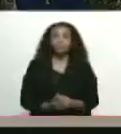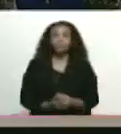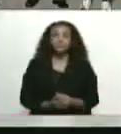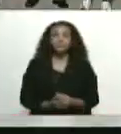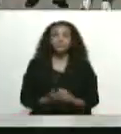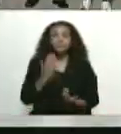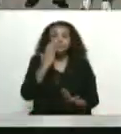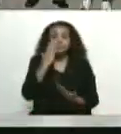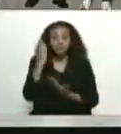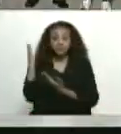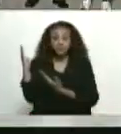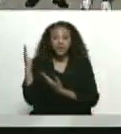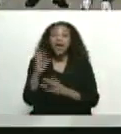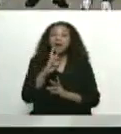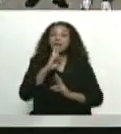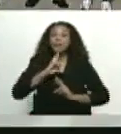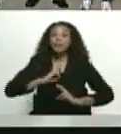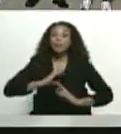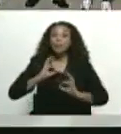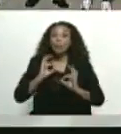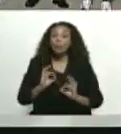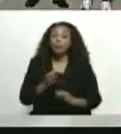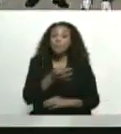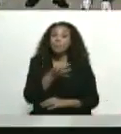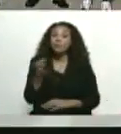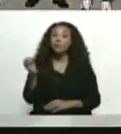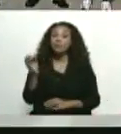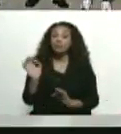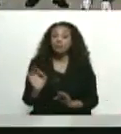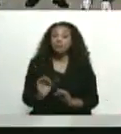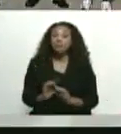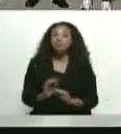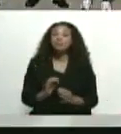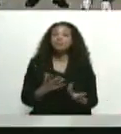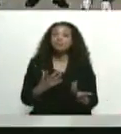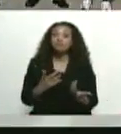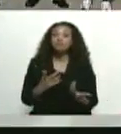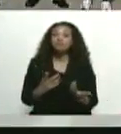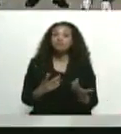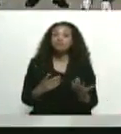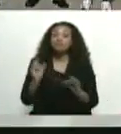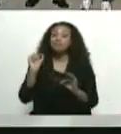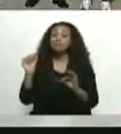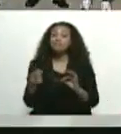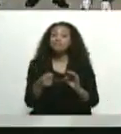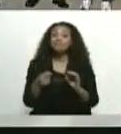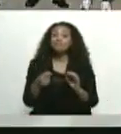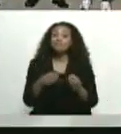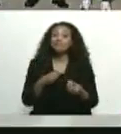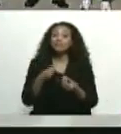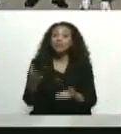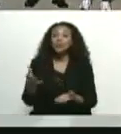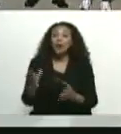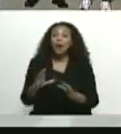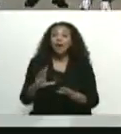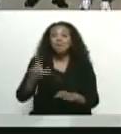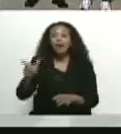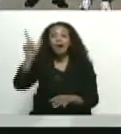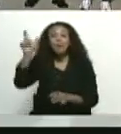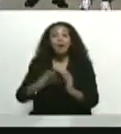Correcto. Respuesta correcta. Le sale una cola a Dumbo para